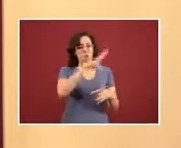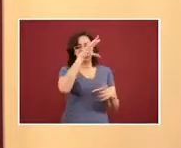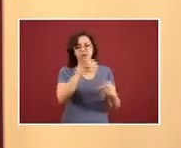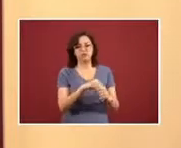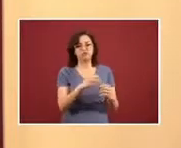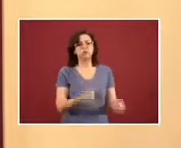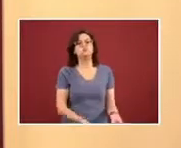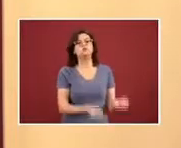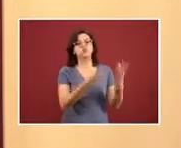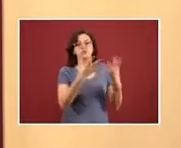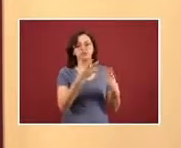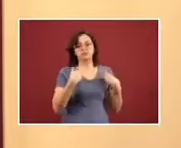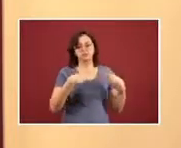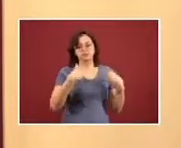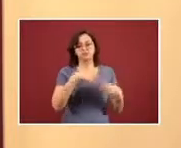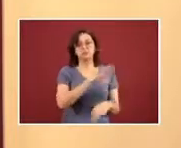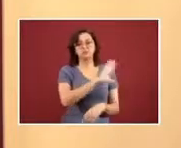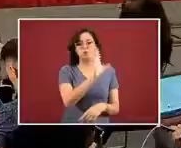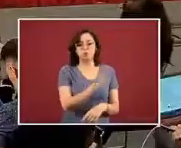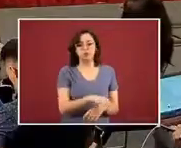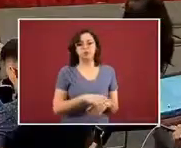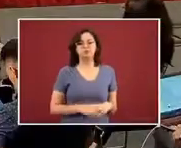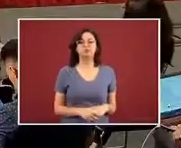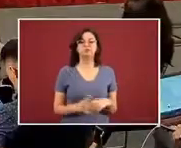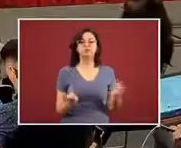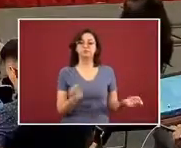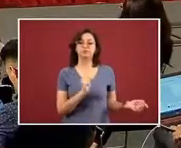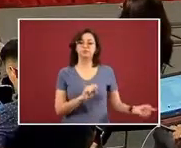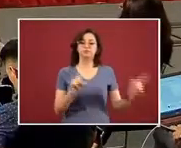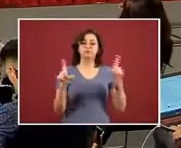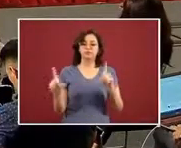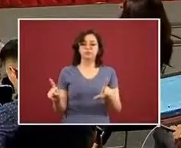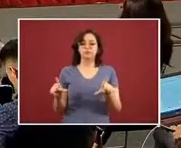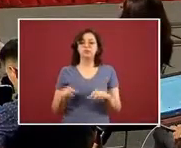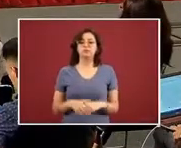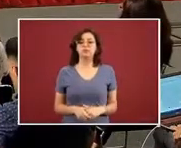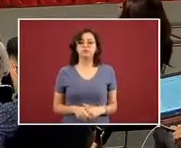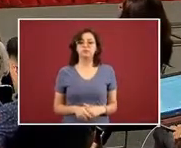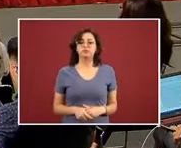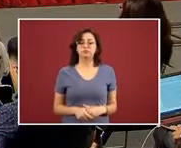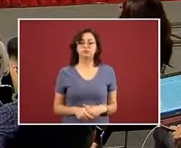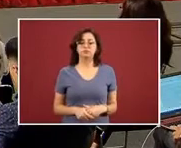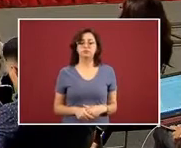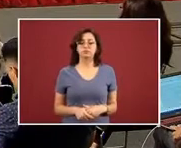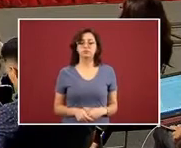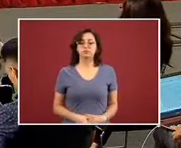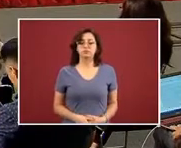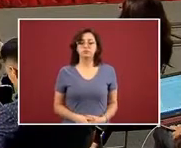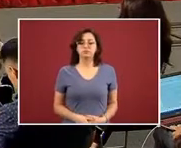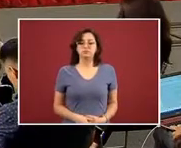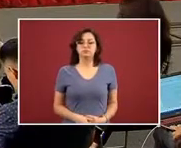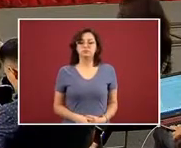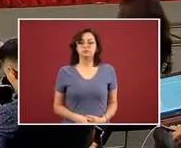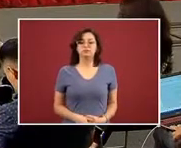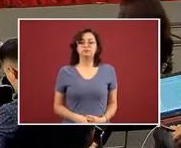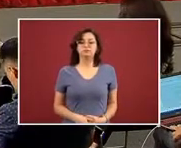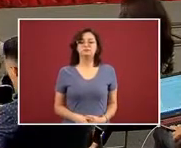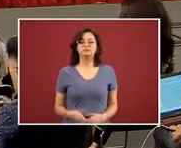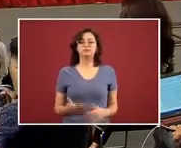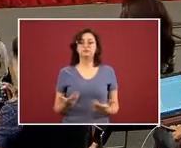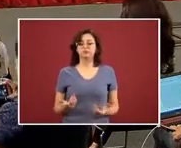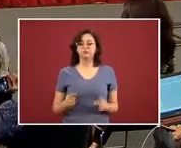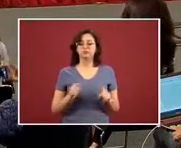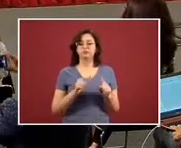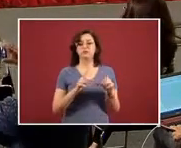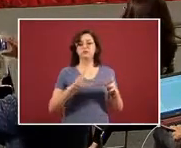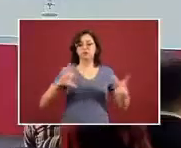momento se producen. En las últimas 2 diapositivas, la siguiente por favor, vemos la curva epidémica de